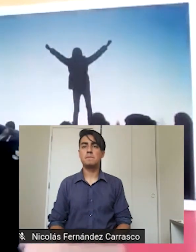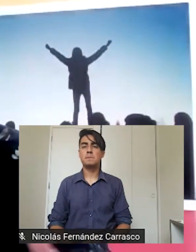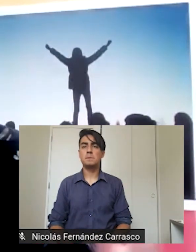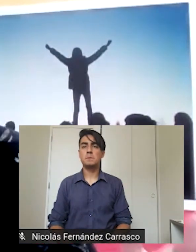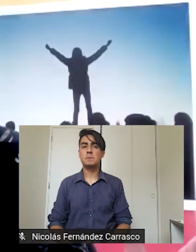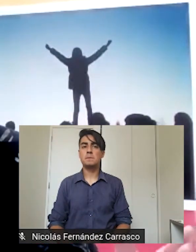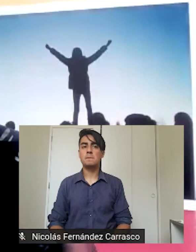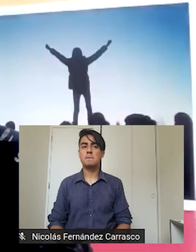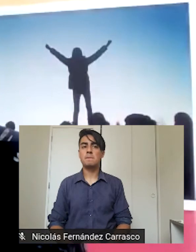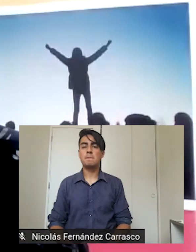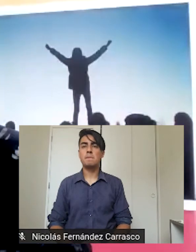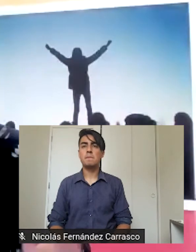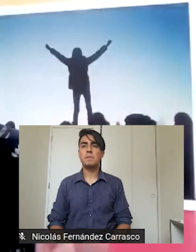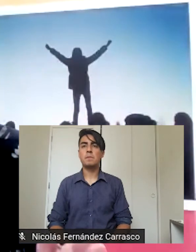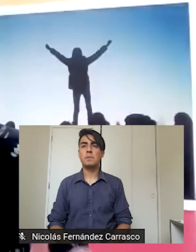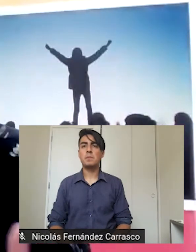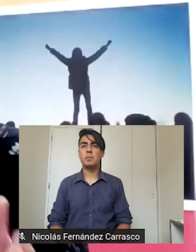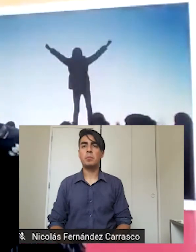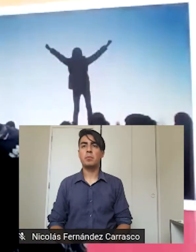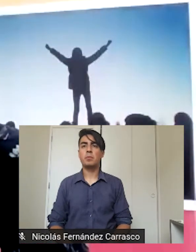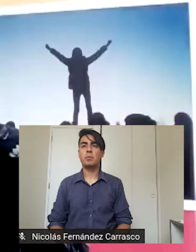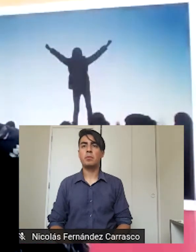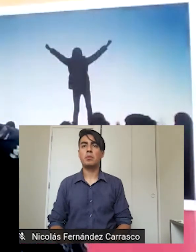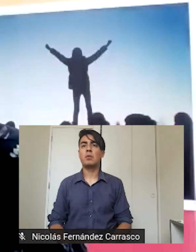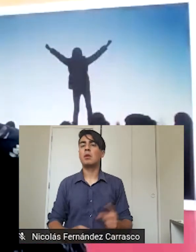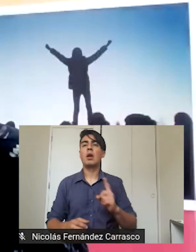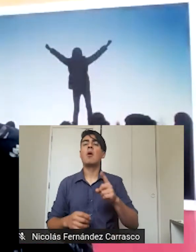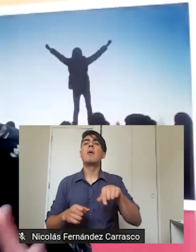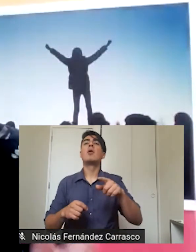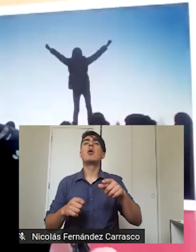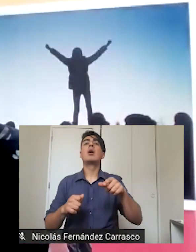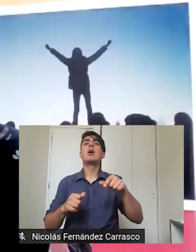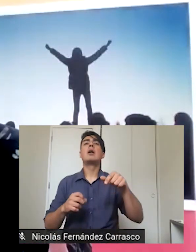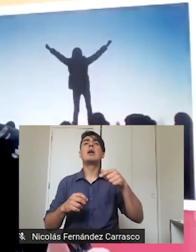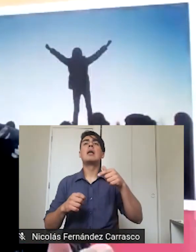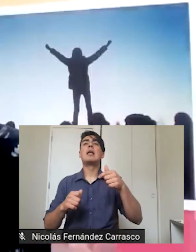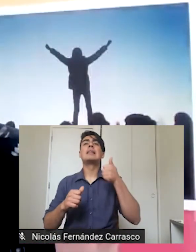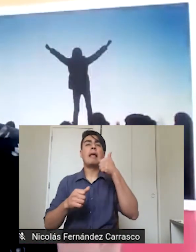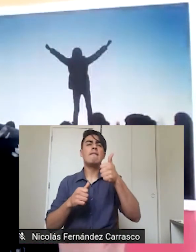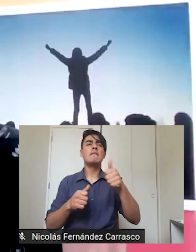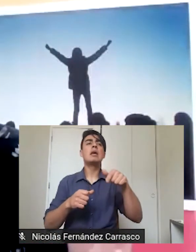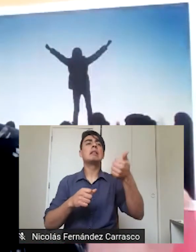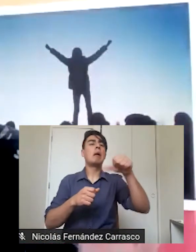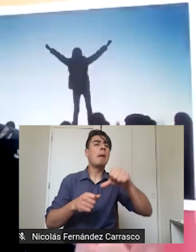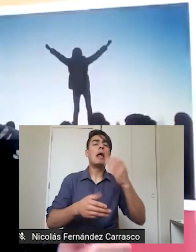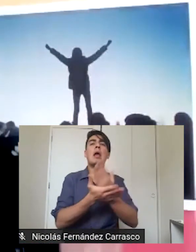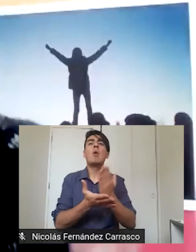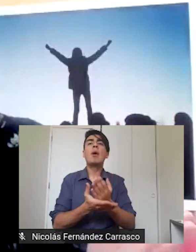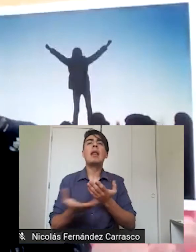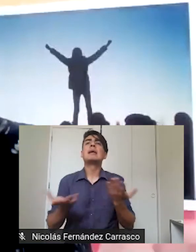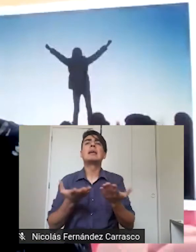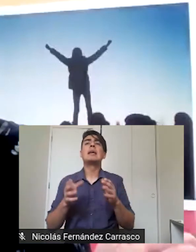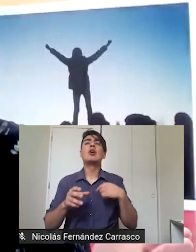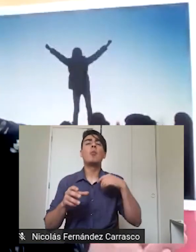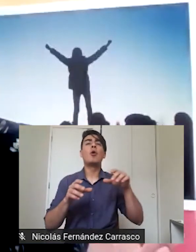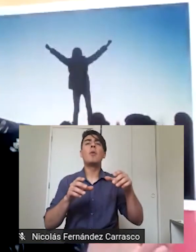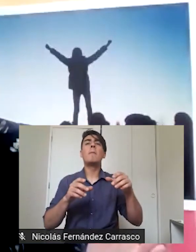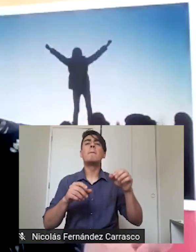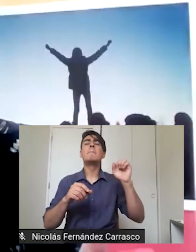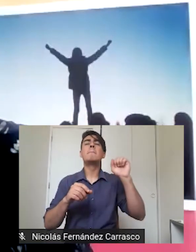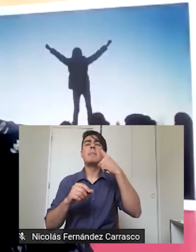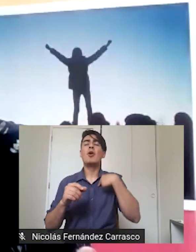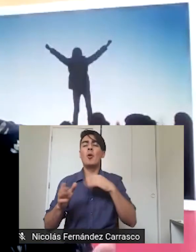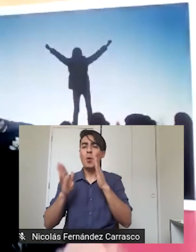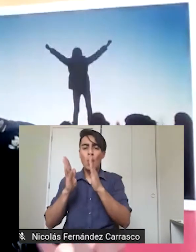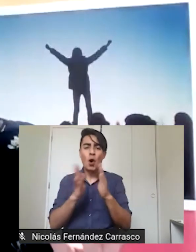una sanción, un castigo, o decir esto no está bien hacerlo en nuestra escuela. Es como tomar el